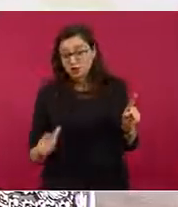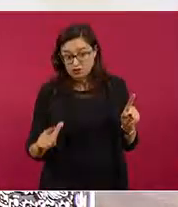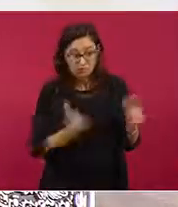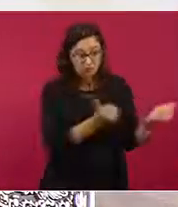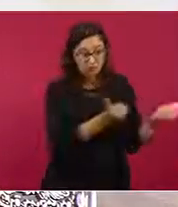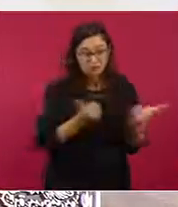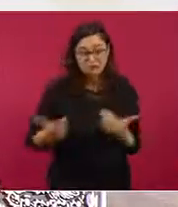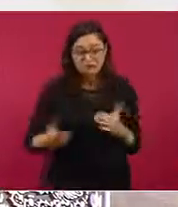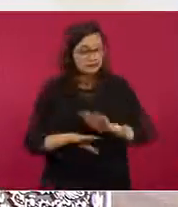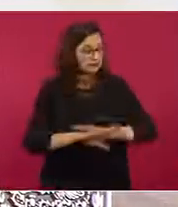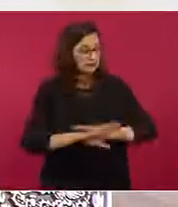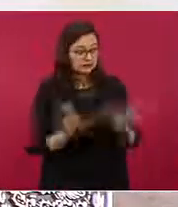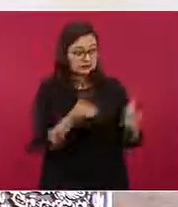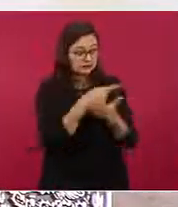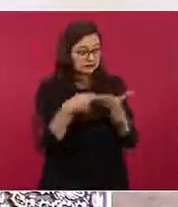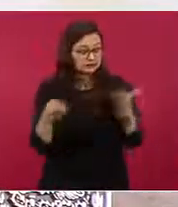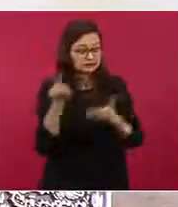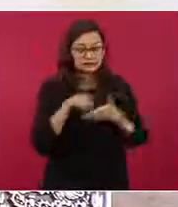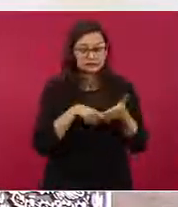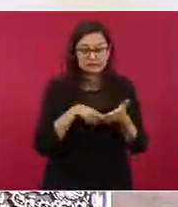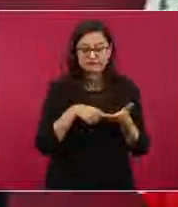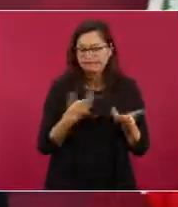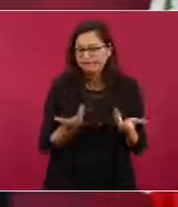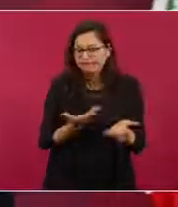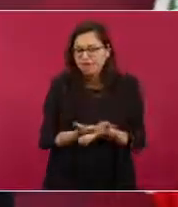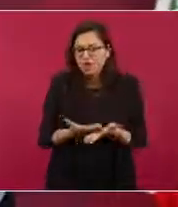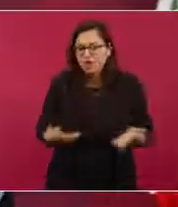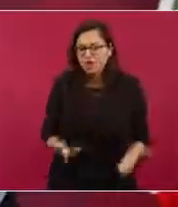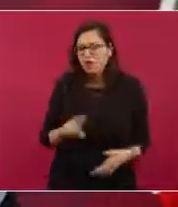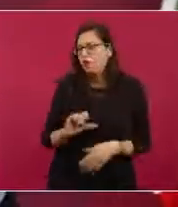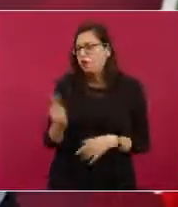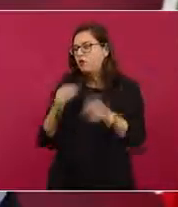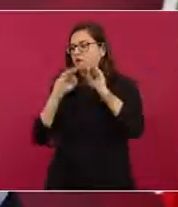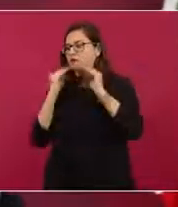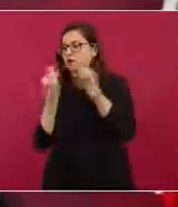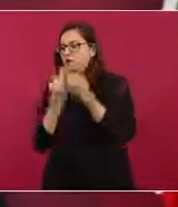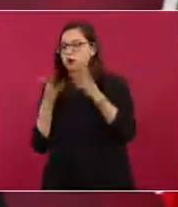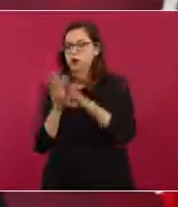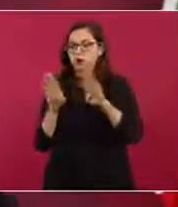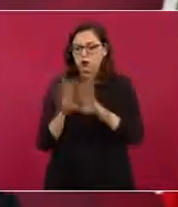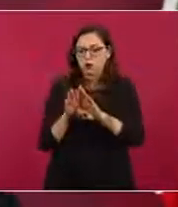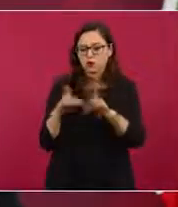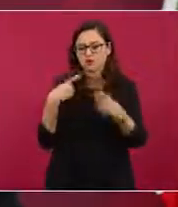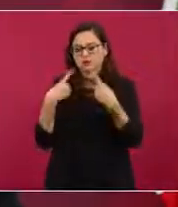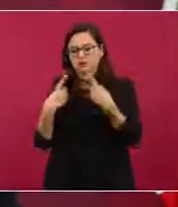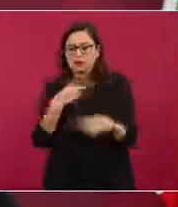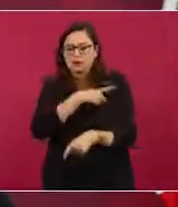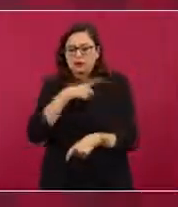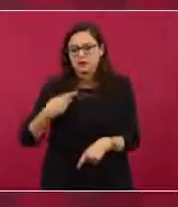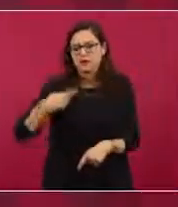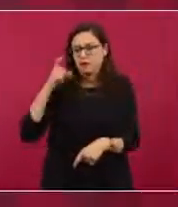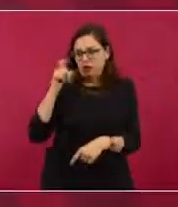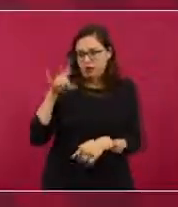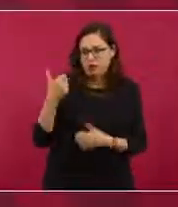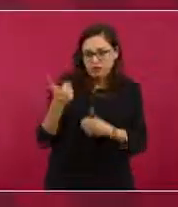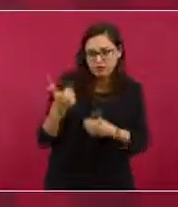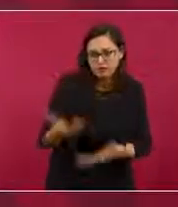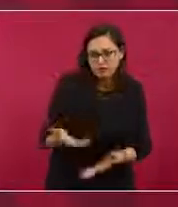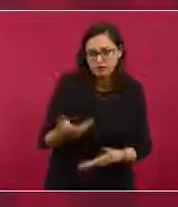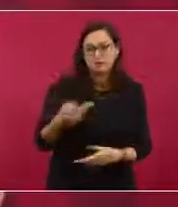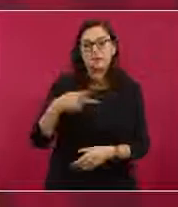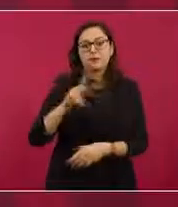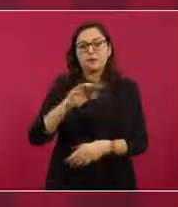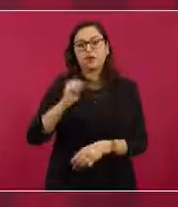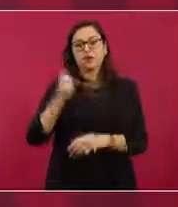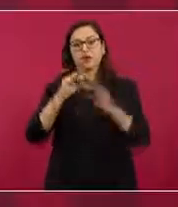opción, una alternativa con el gobierno de Guanajuato, porque hace falta el agua. Entonces, en